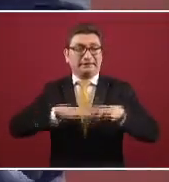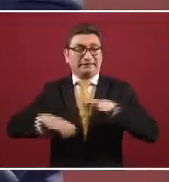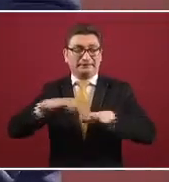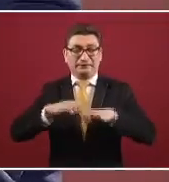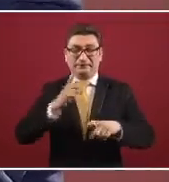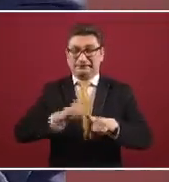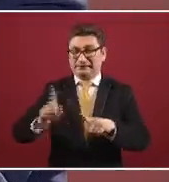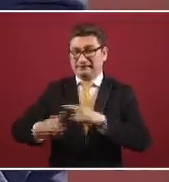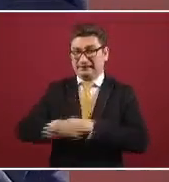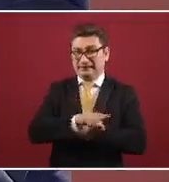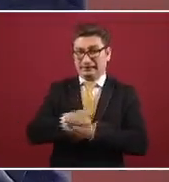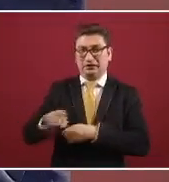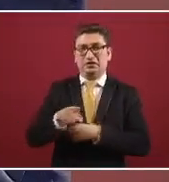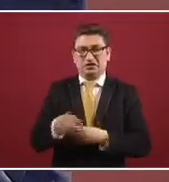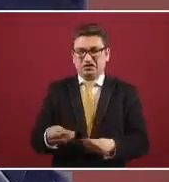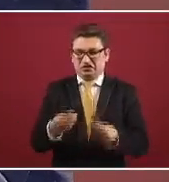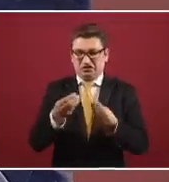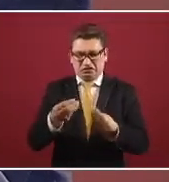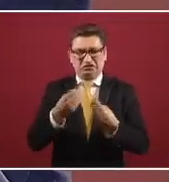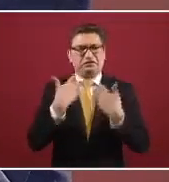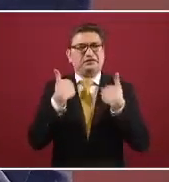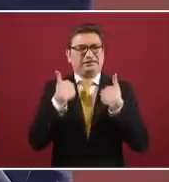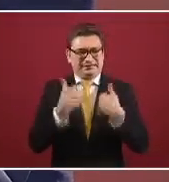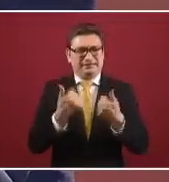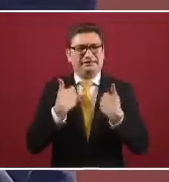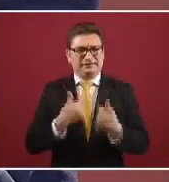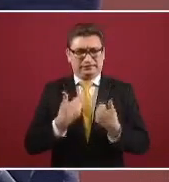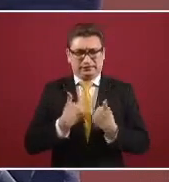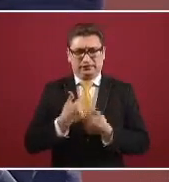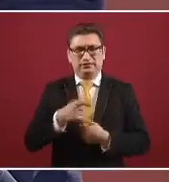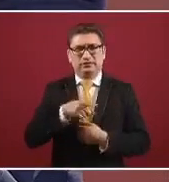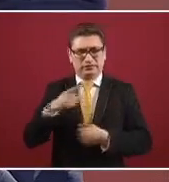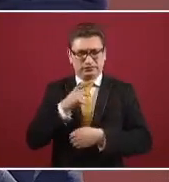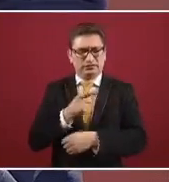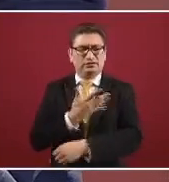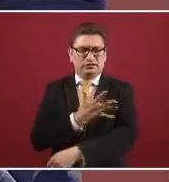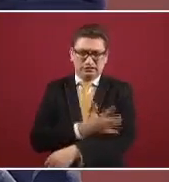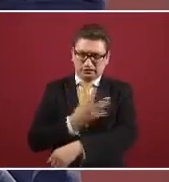entendiendo de que hace falta la honestidad